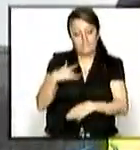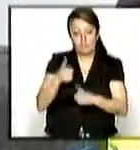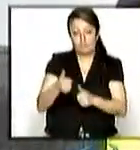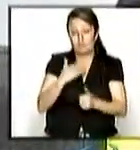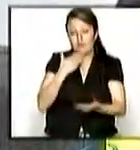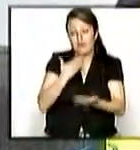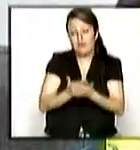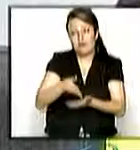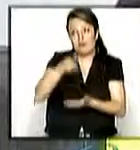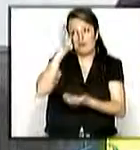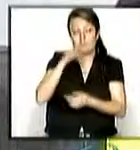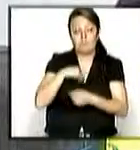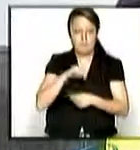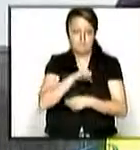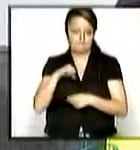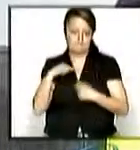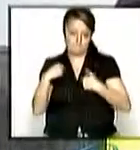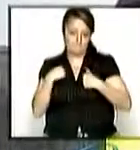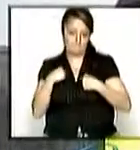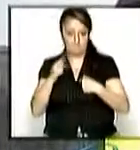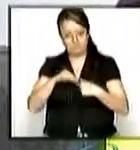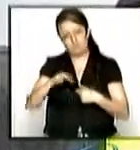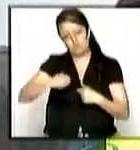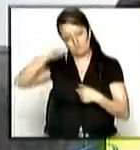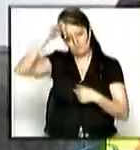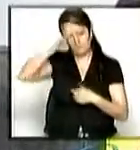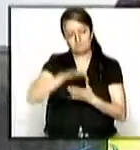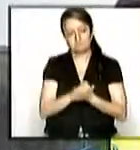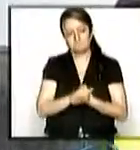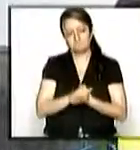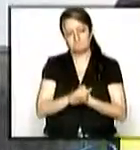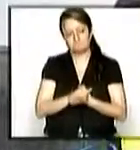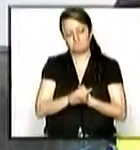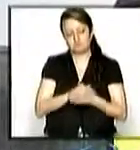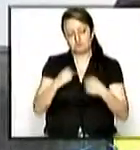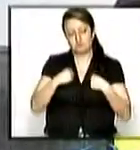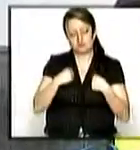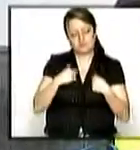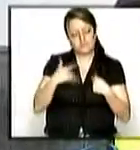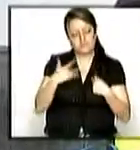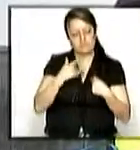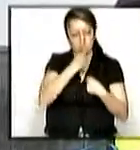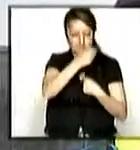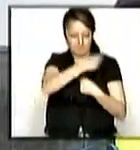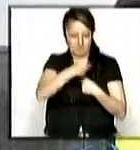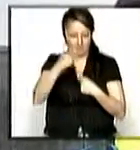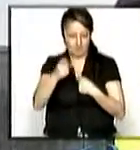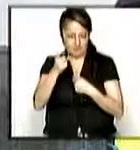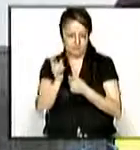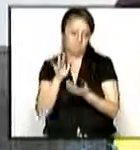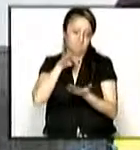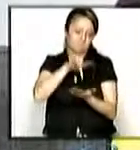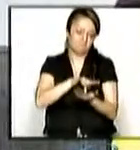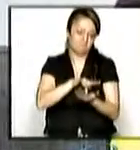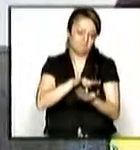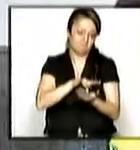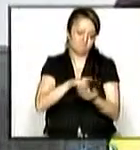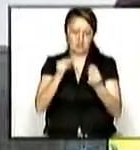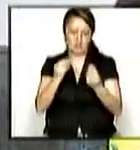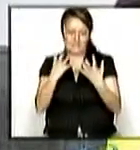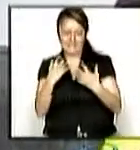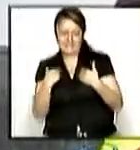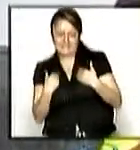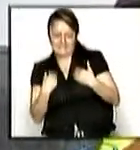el punto de vista personal y profesional. Muchos pacientes llegan y realmente no quieren entrar